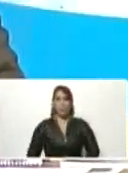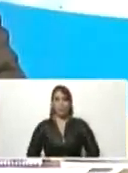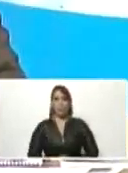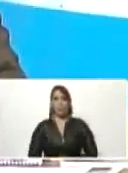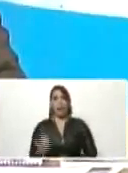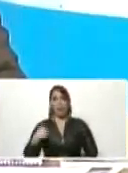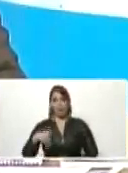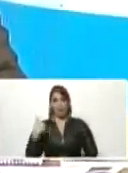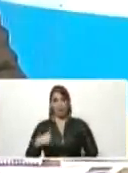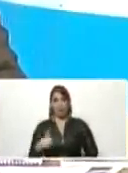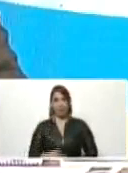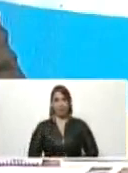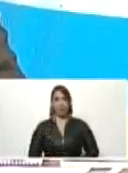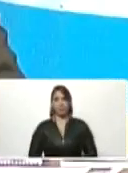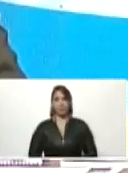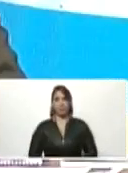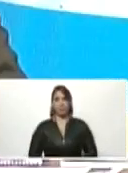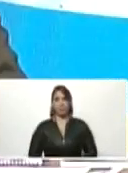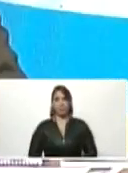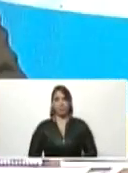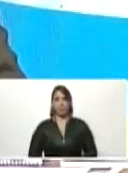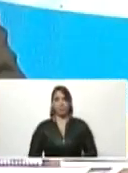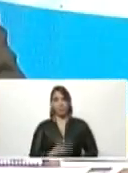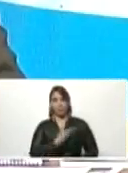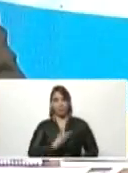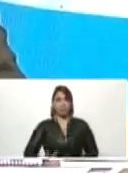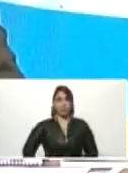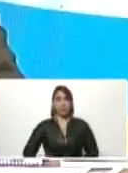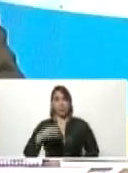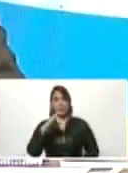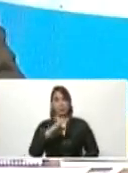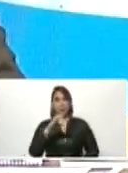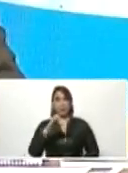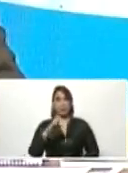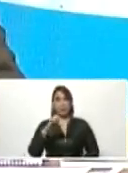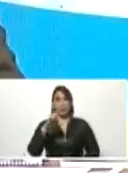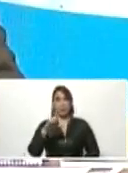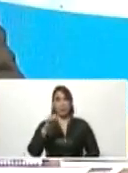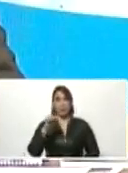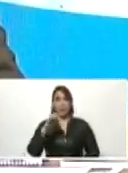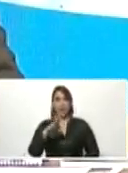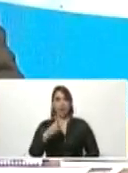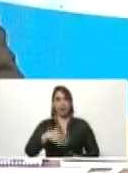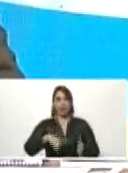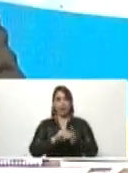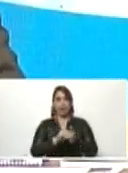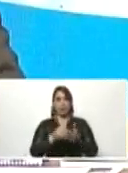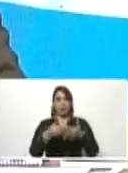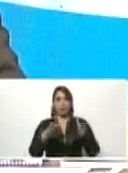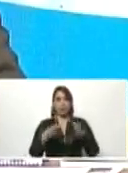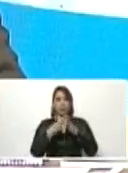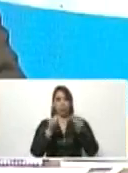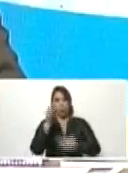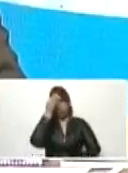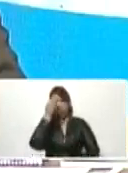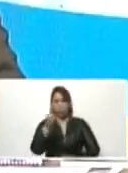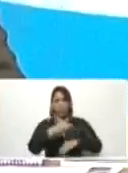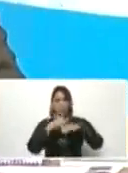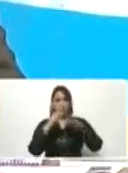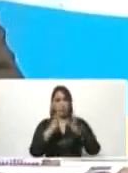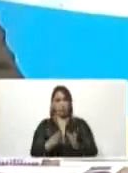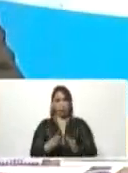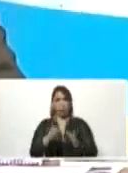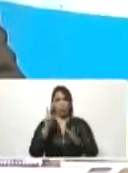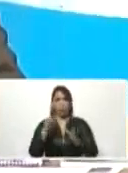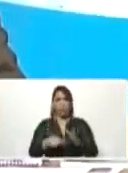Fernández, presidente de la CELAC, está reactivando todos los consejos de ministros. Se hizo